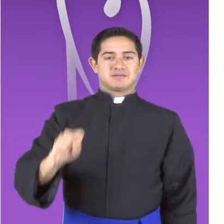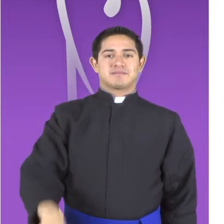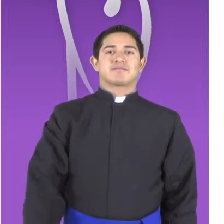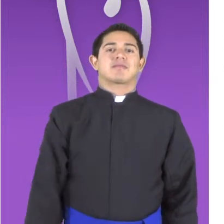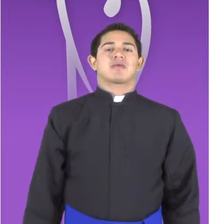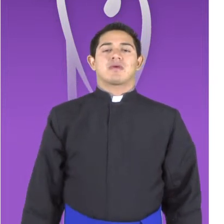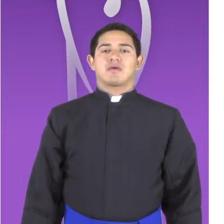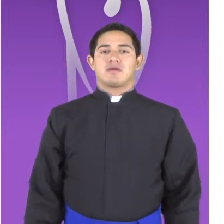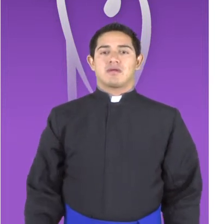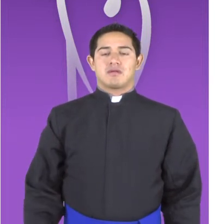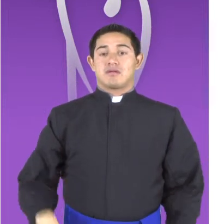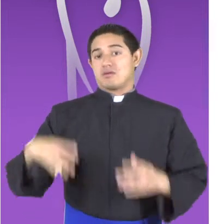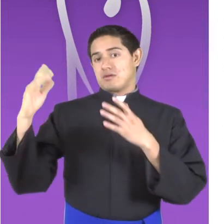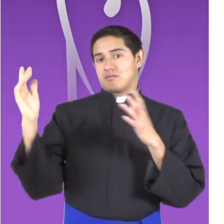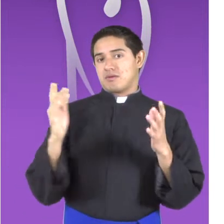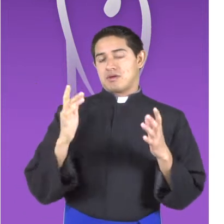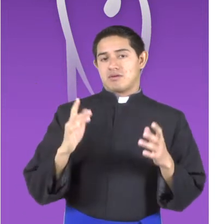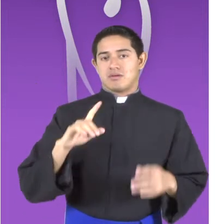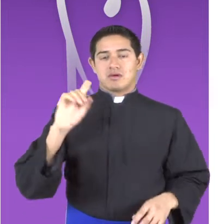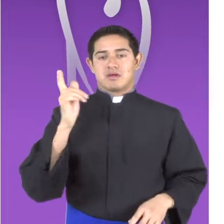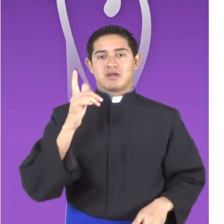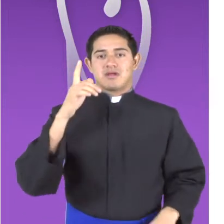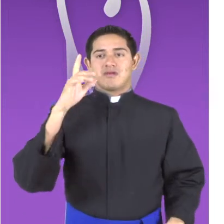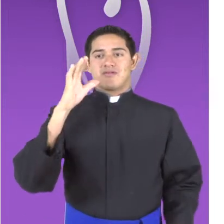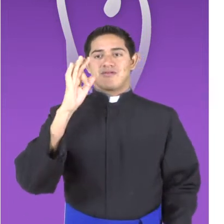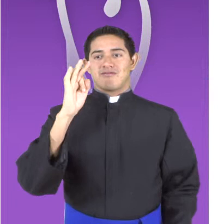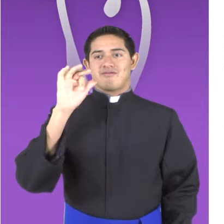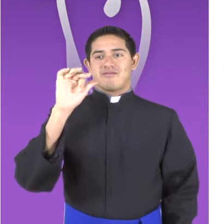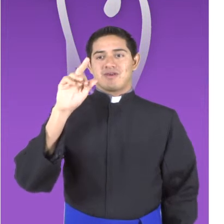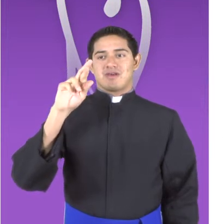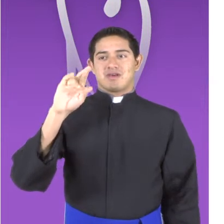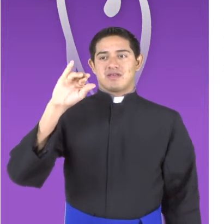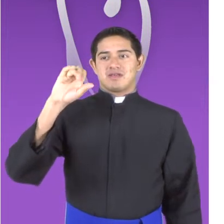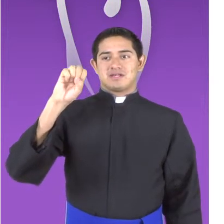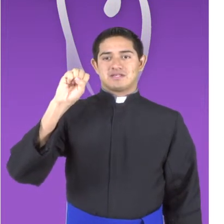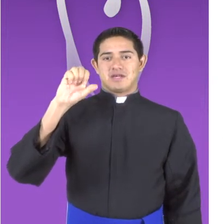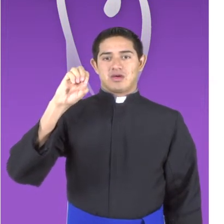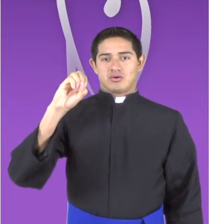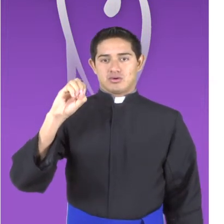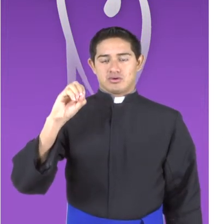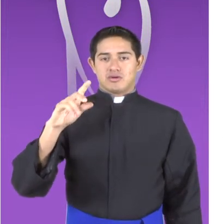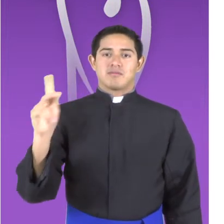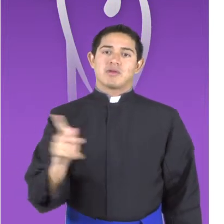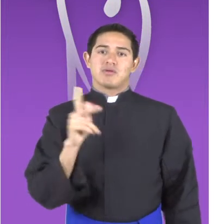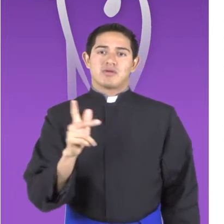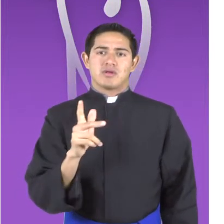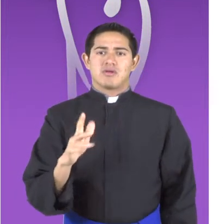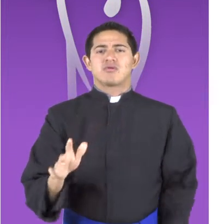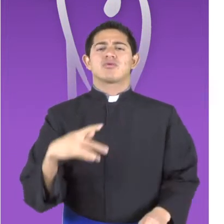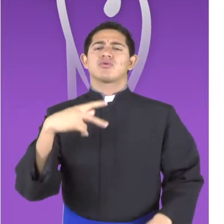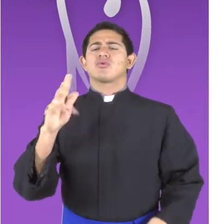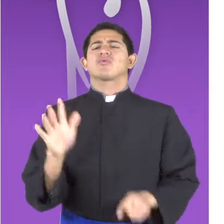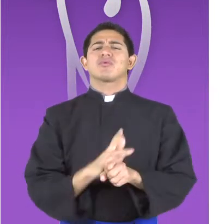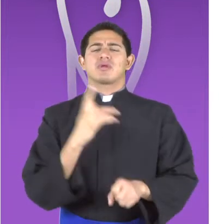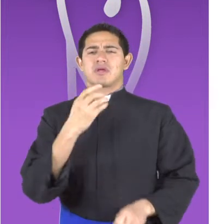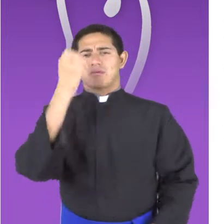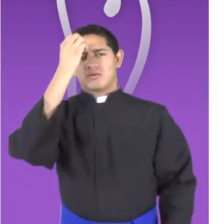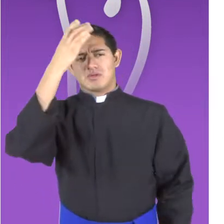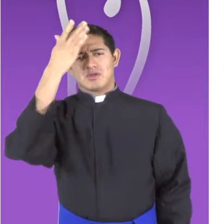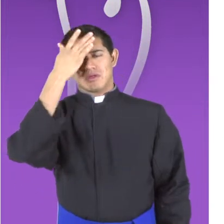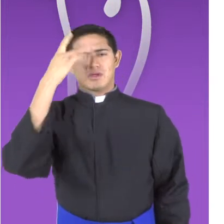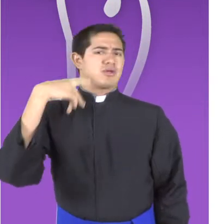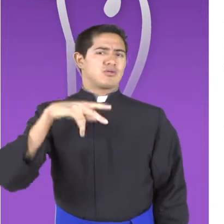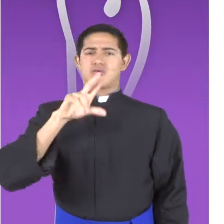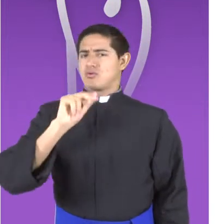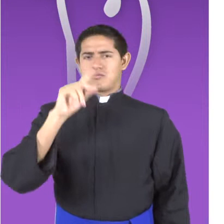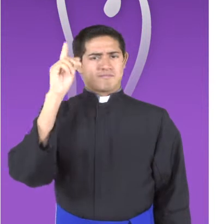Los enviados que pertenecían a la secta de los fariseos le preguntaron: entonces, ¿por qué bautizas si no eres el